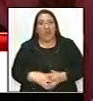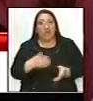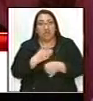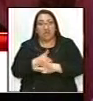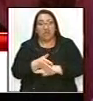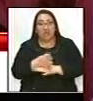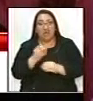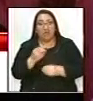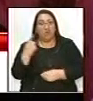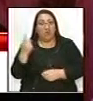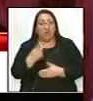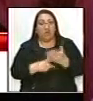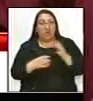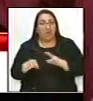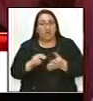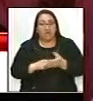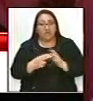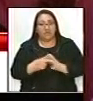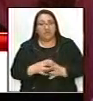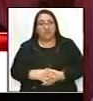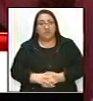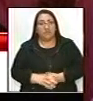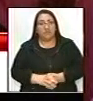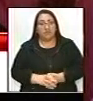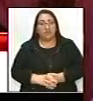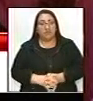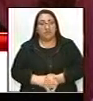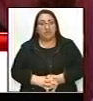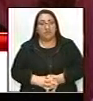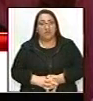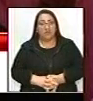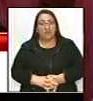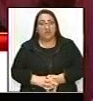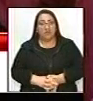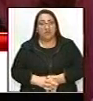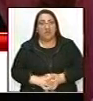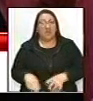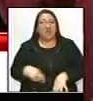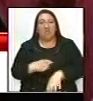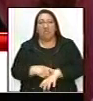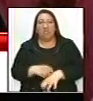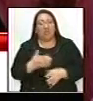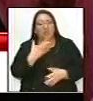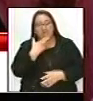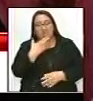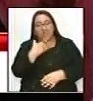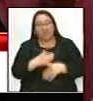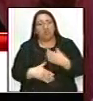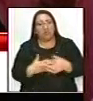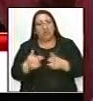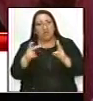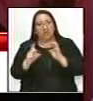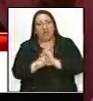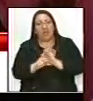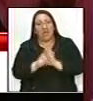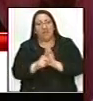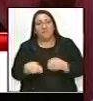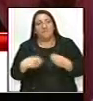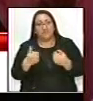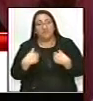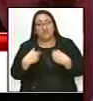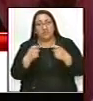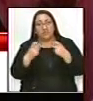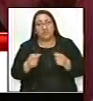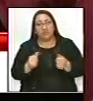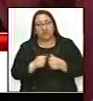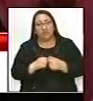intervenir, porque lo único que haría es hacer lento, moroso, eterno el procedimiento de facultades delegadas. Y vamos a tener